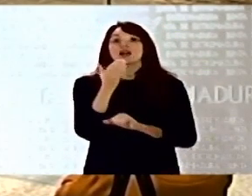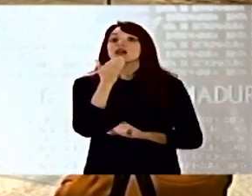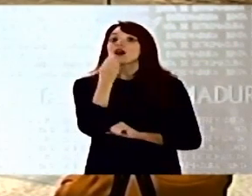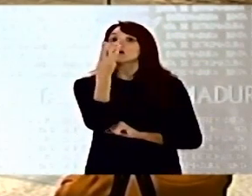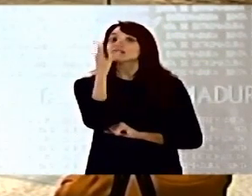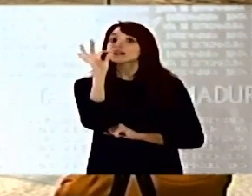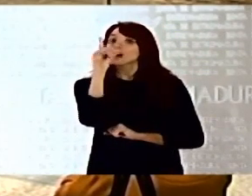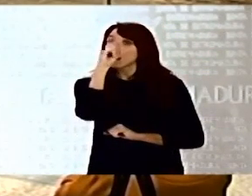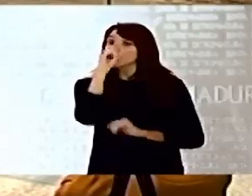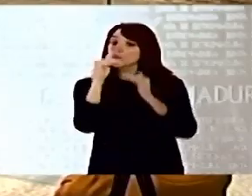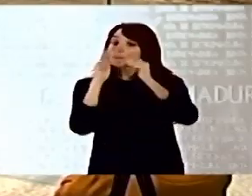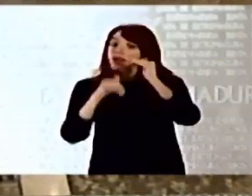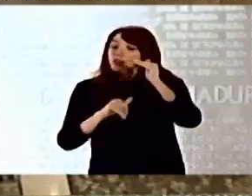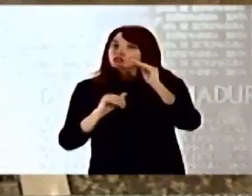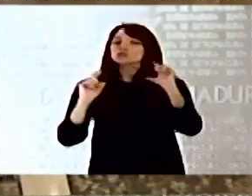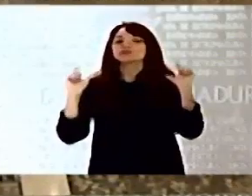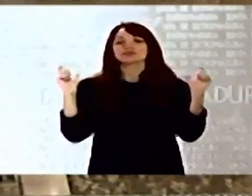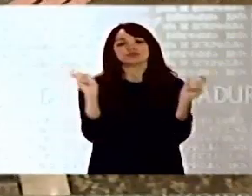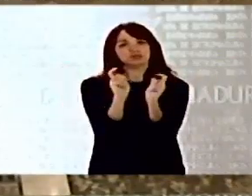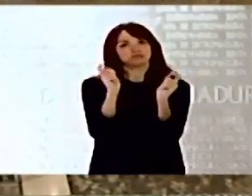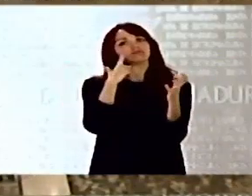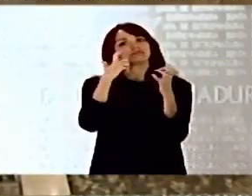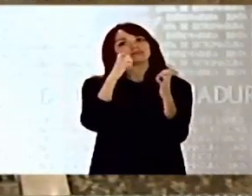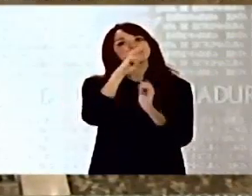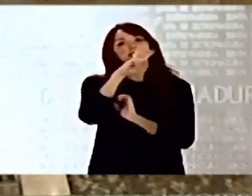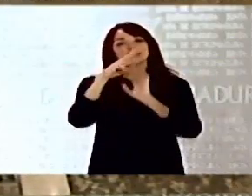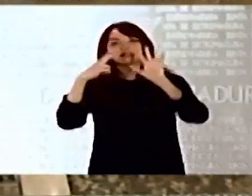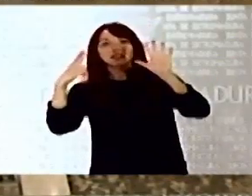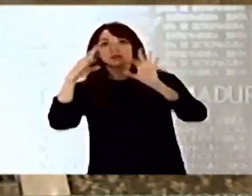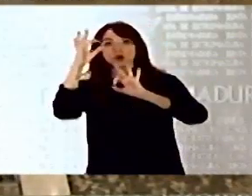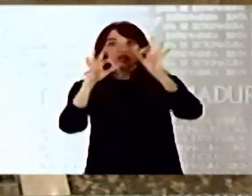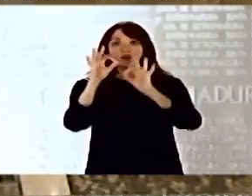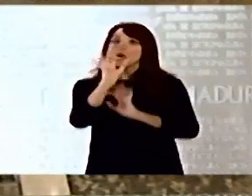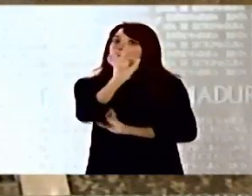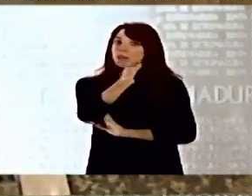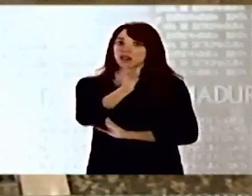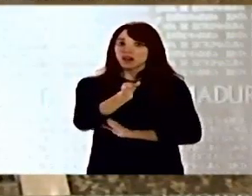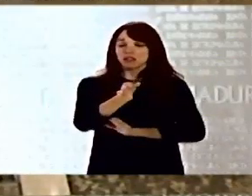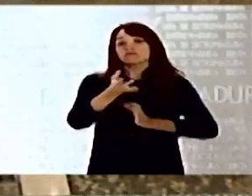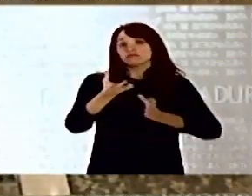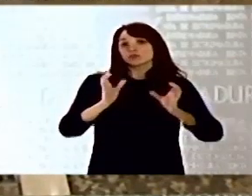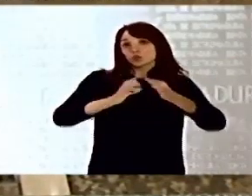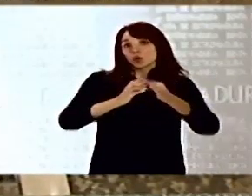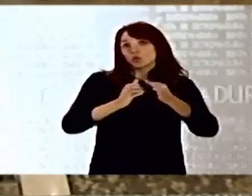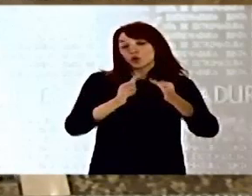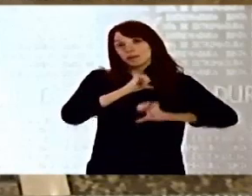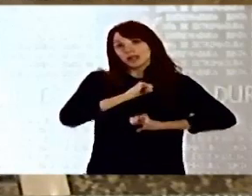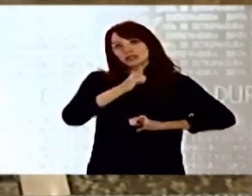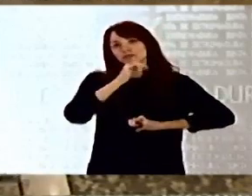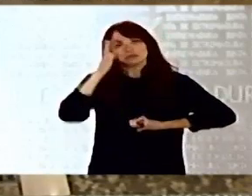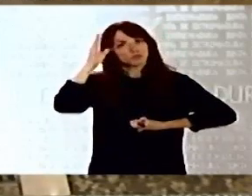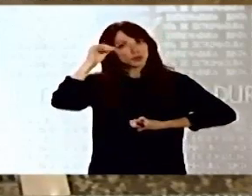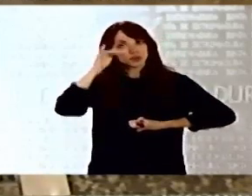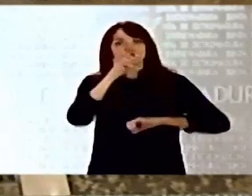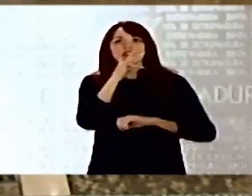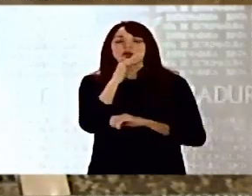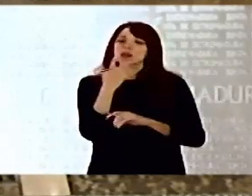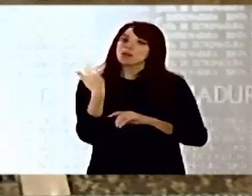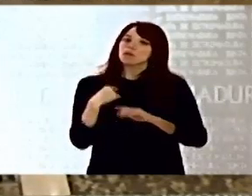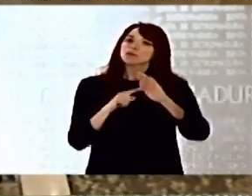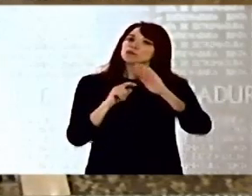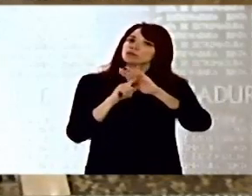años un 37%. Es verdad que tenemos una cifra mala, pero es verdad que hemos ido reduciendo poco a poco y en esa senda